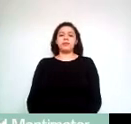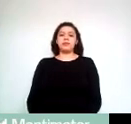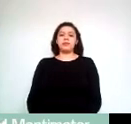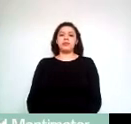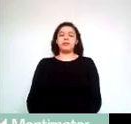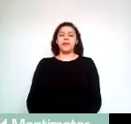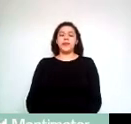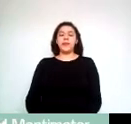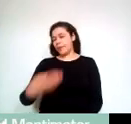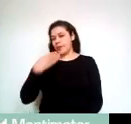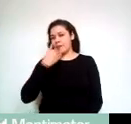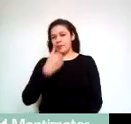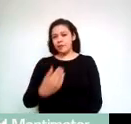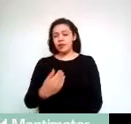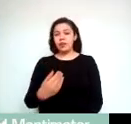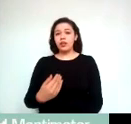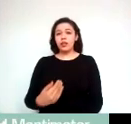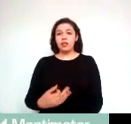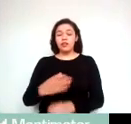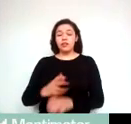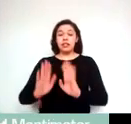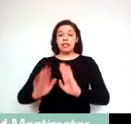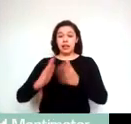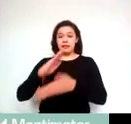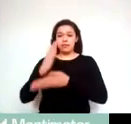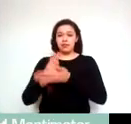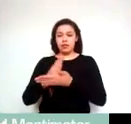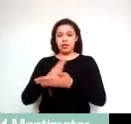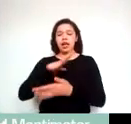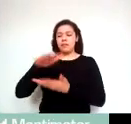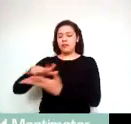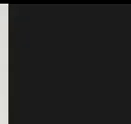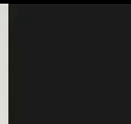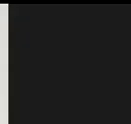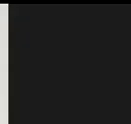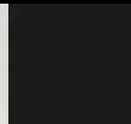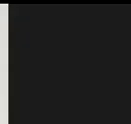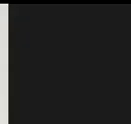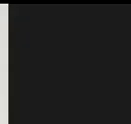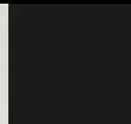Muy bien, vamos a detener por el momento la votación. Tenemos una mayoría de 97 que piensan que sí.